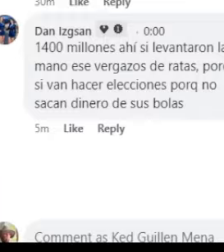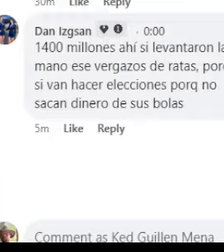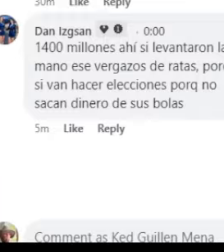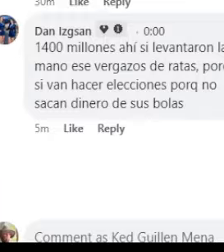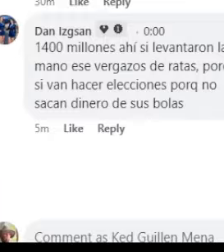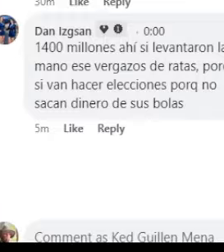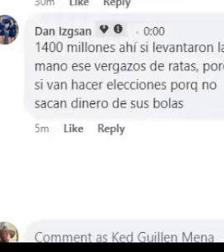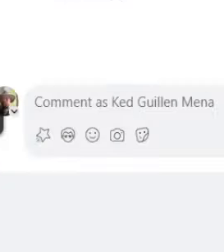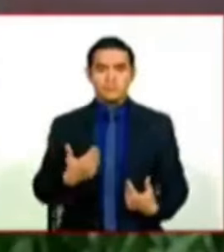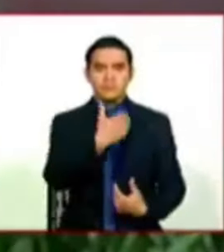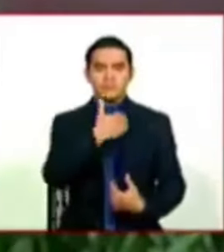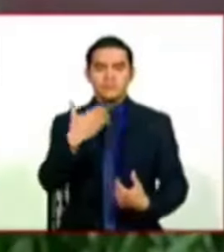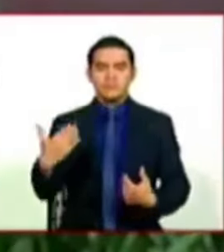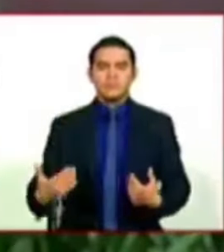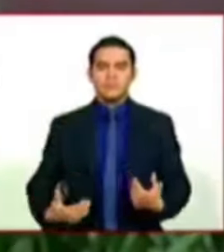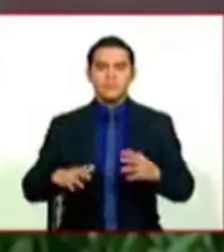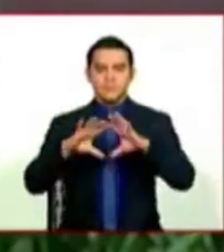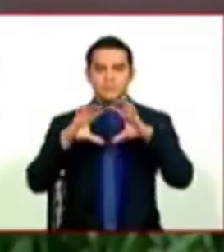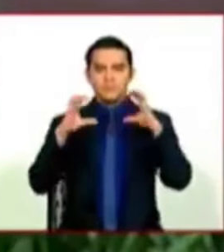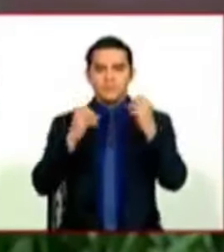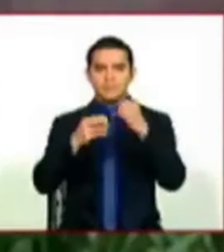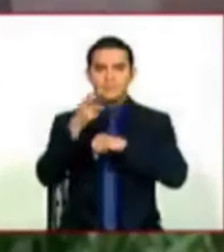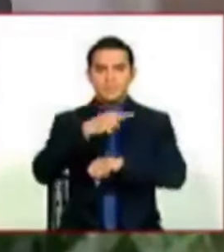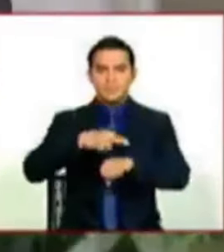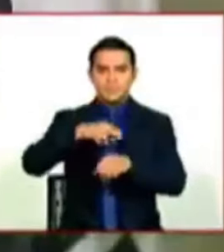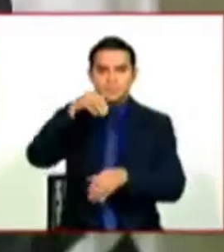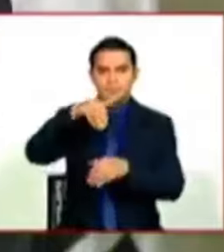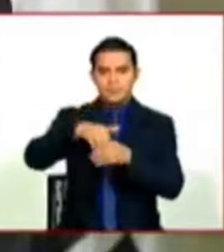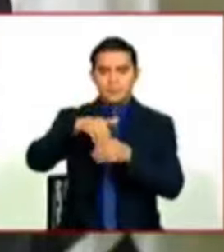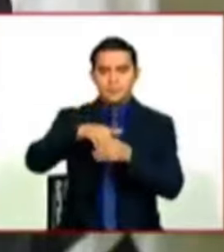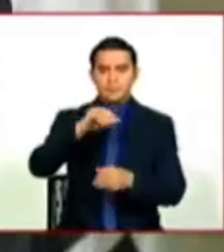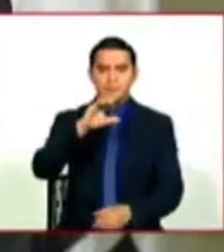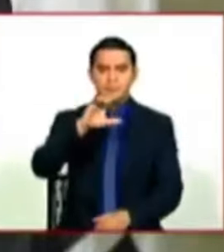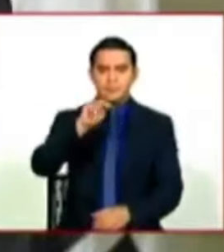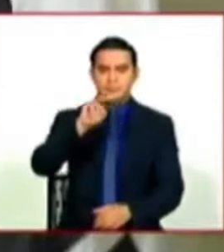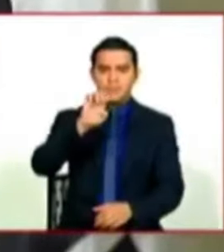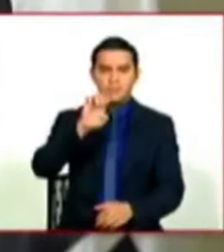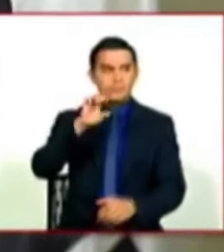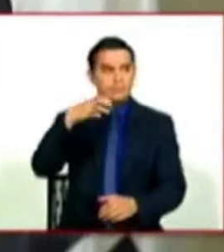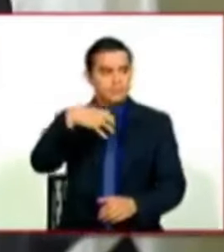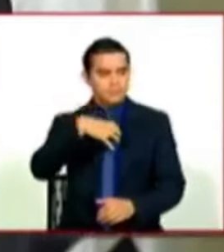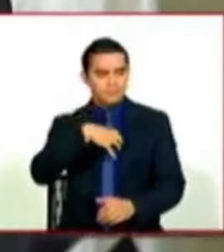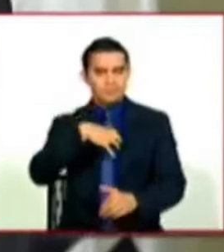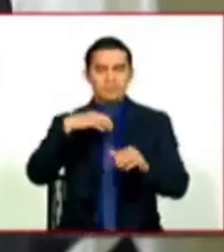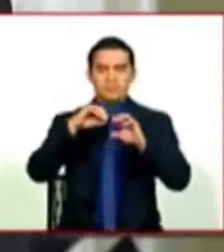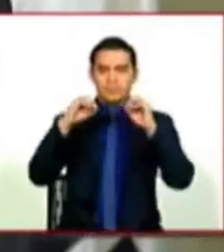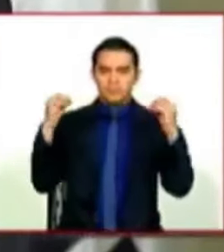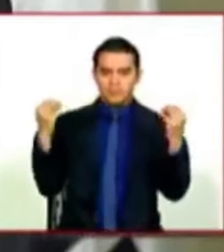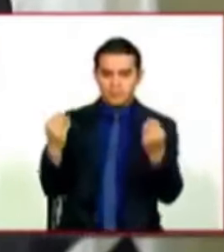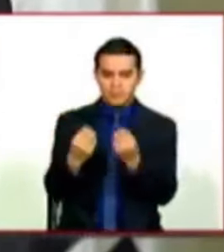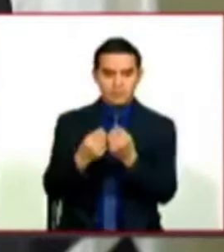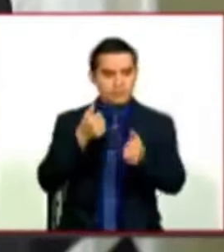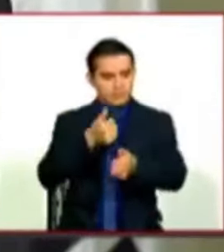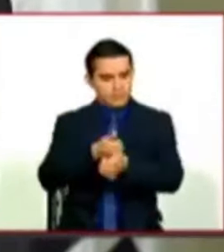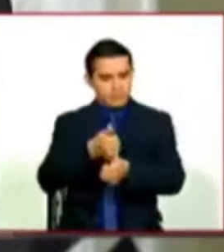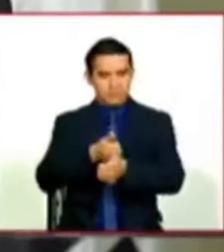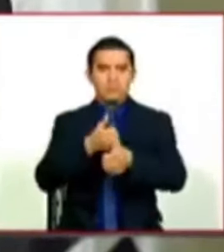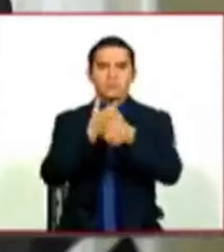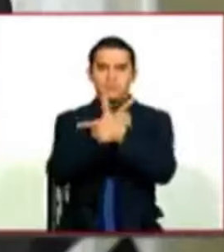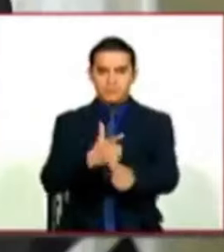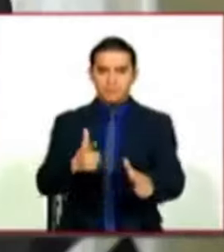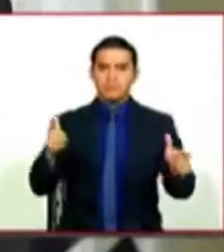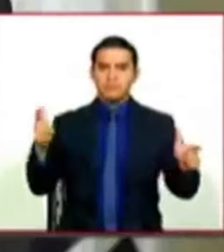presidenta del Consejo Nacional Electoral, órgano constitucional, autónomo e independiente, comparezco